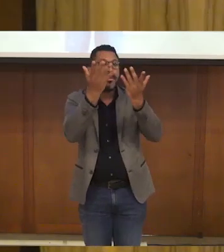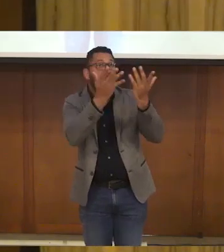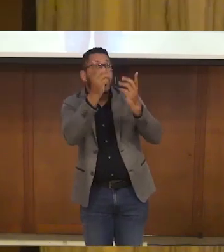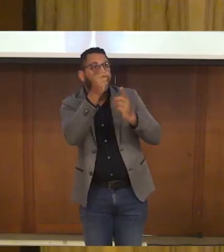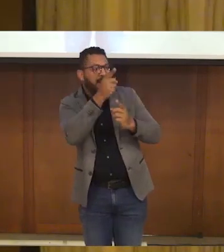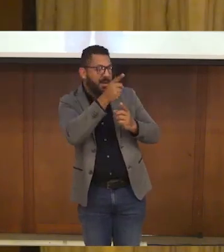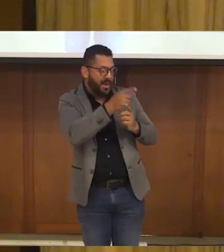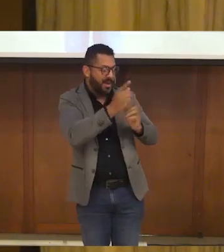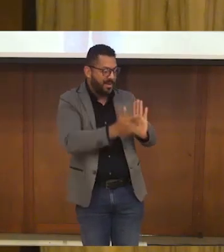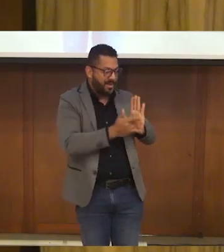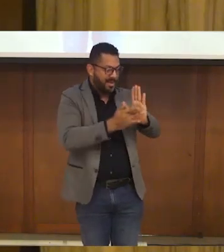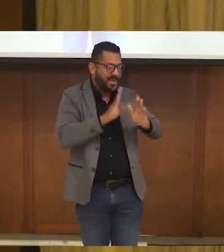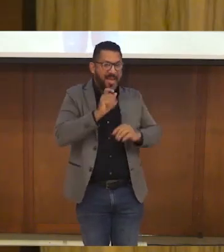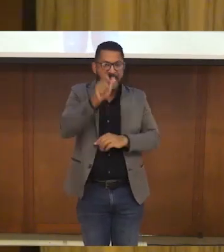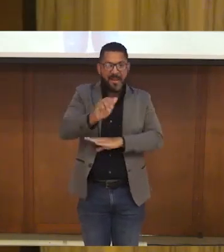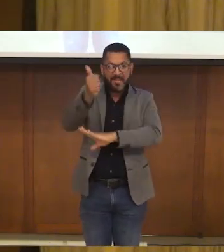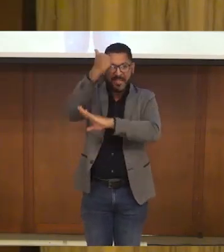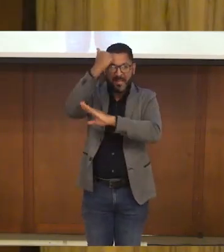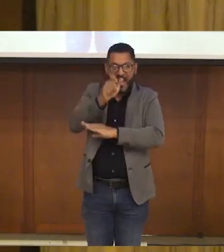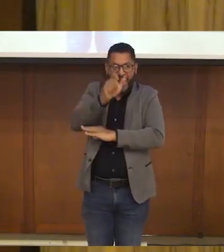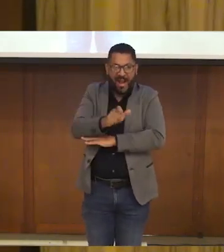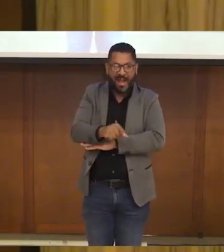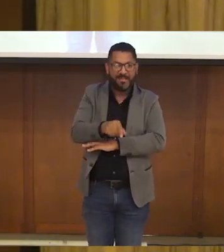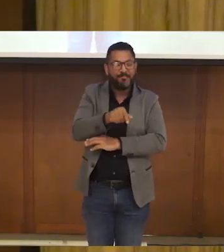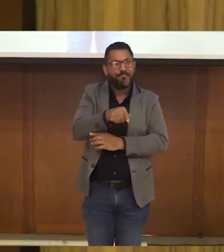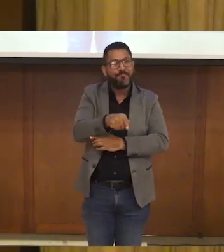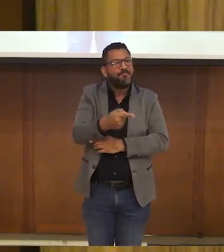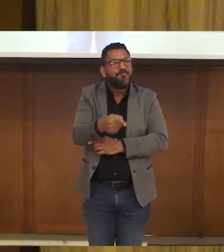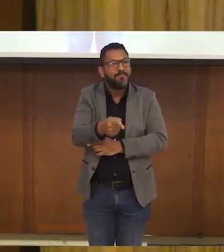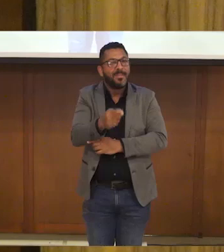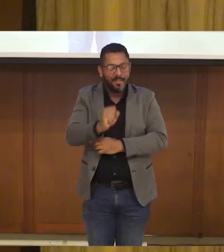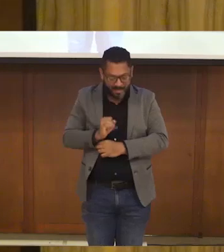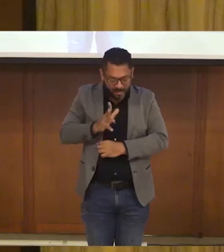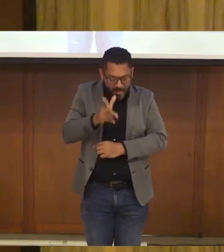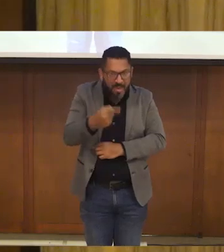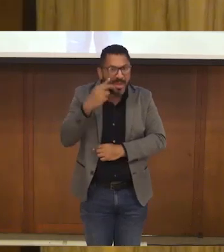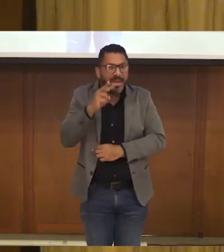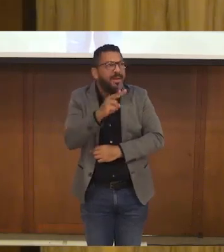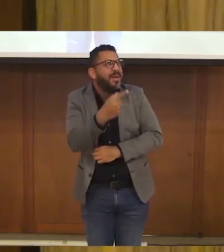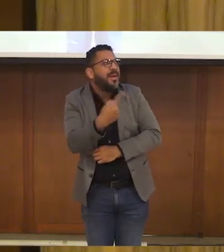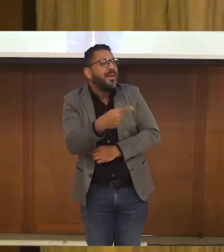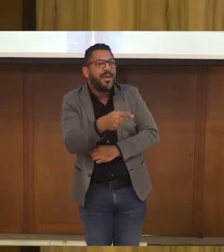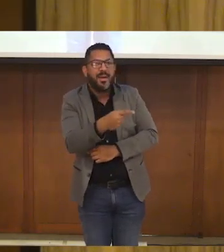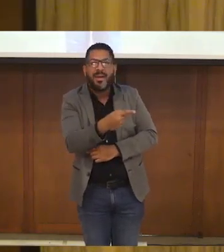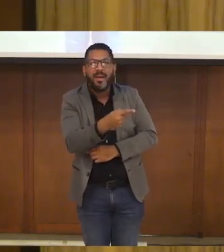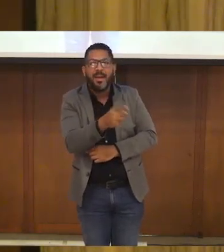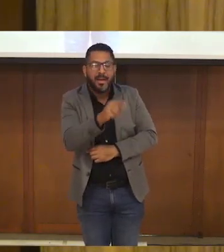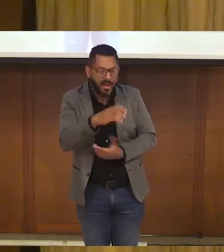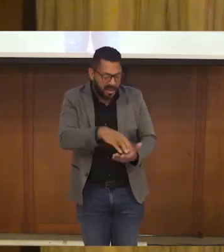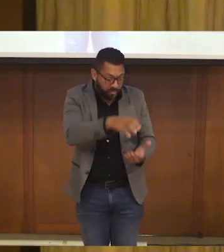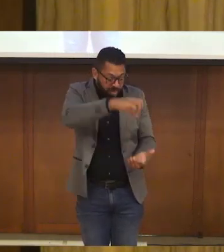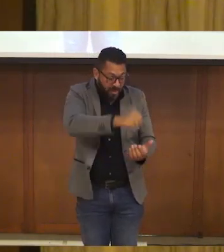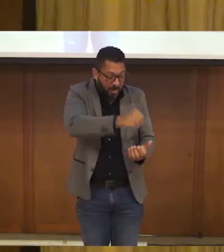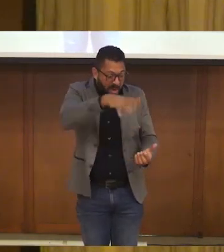está la de nuestro protagonista, en donde relata que ve un cilindro